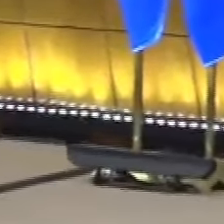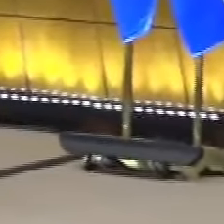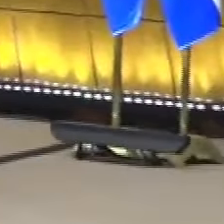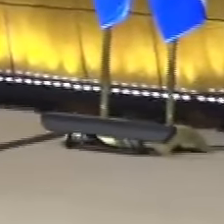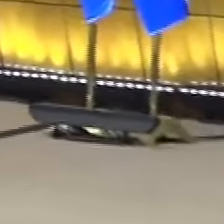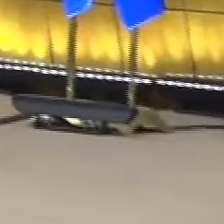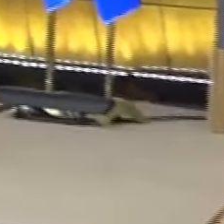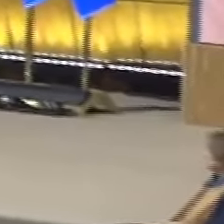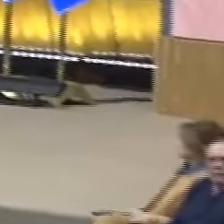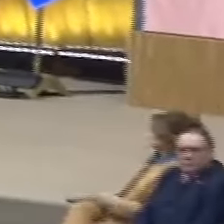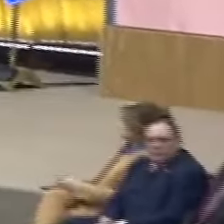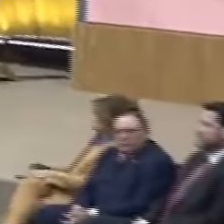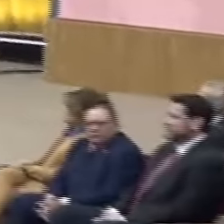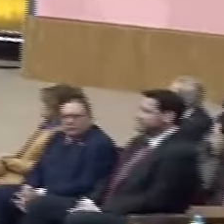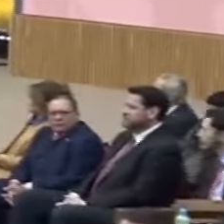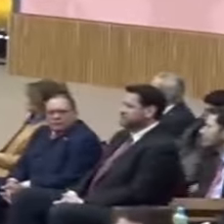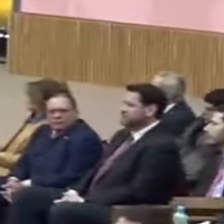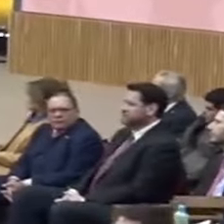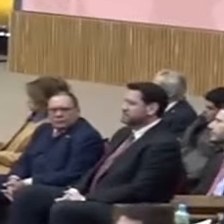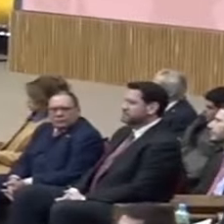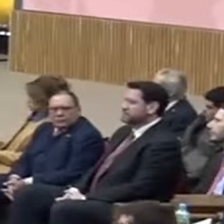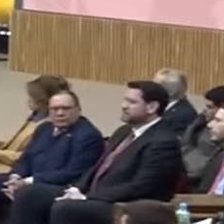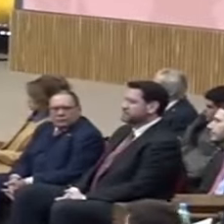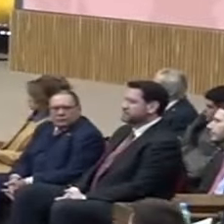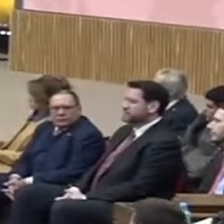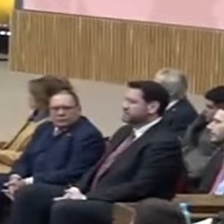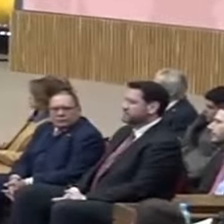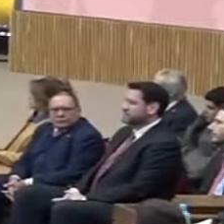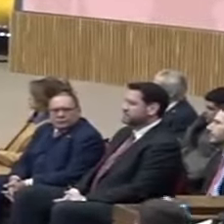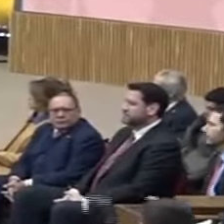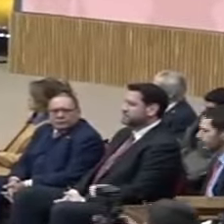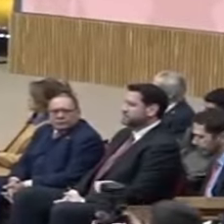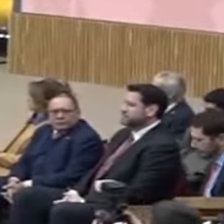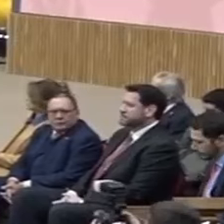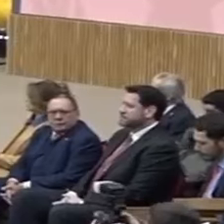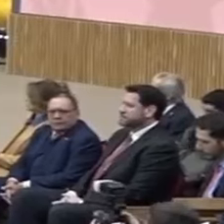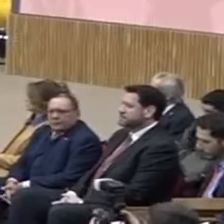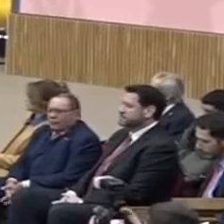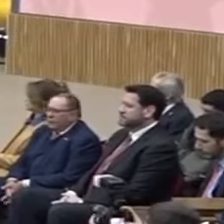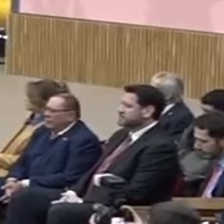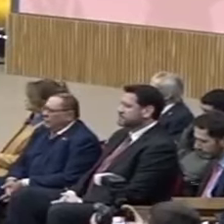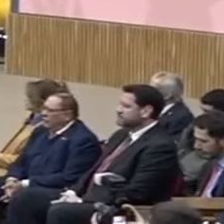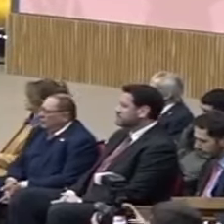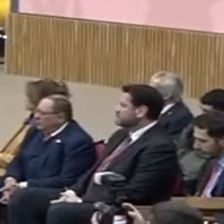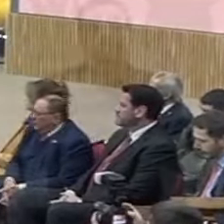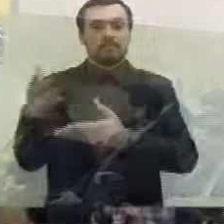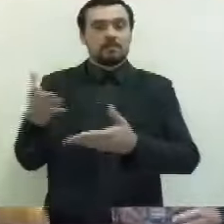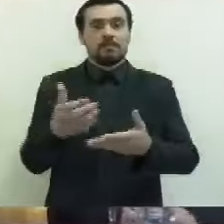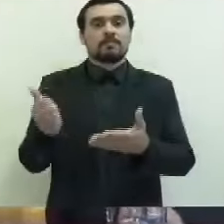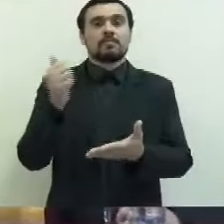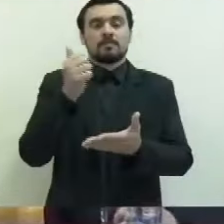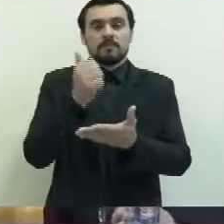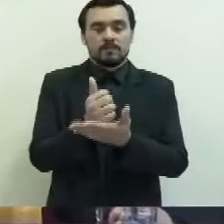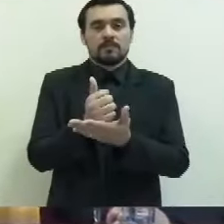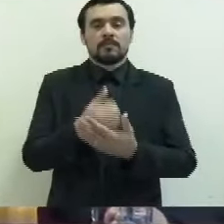continuación, invito a su excelencia el señor presidente de la República del Paraguay para dar su informe en